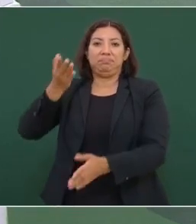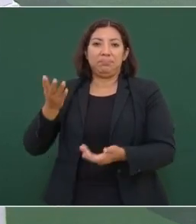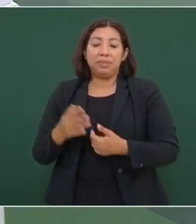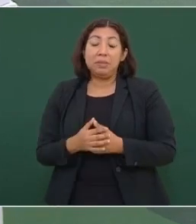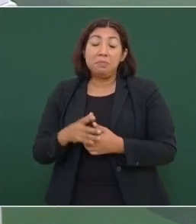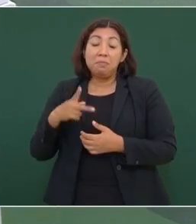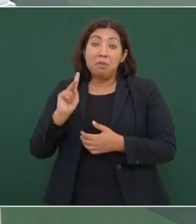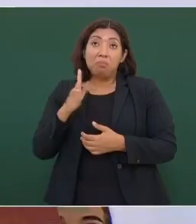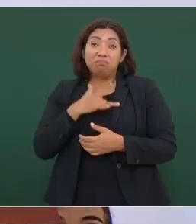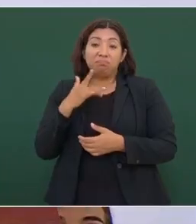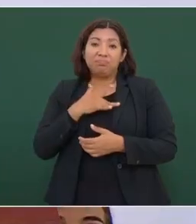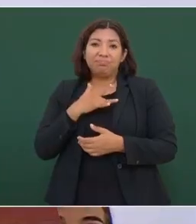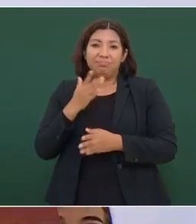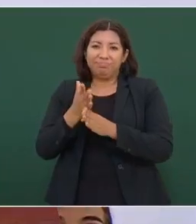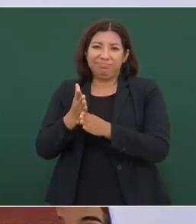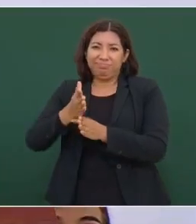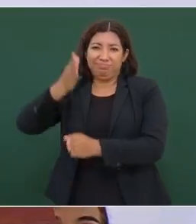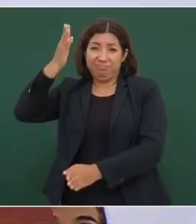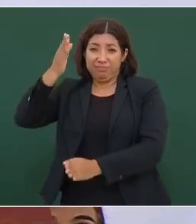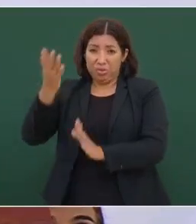construir,